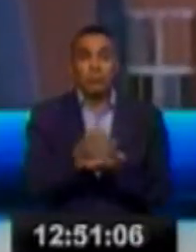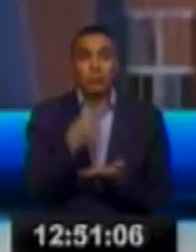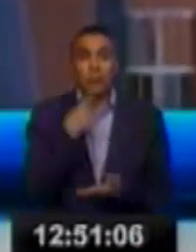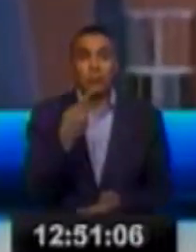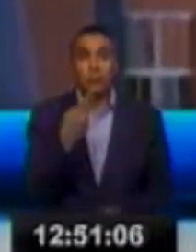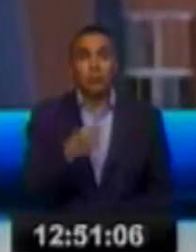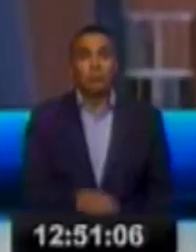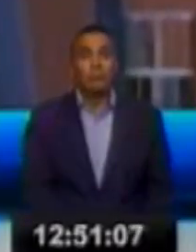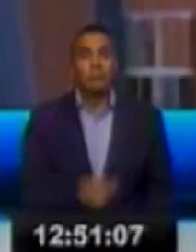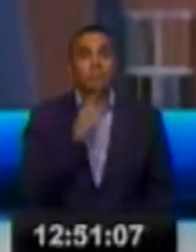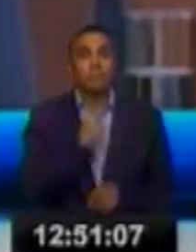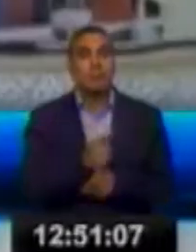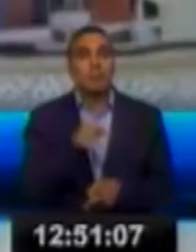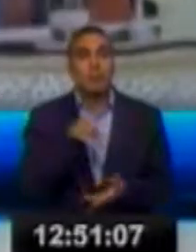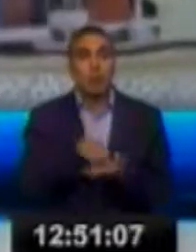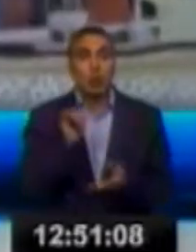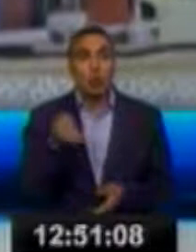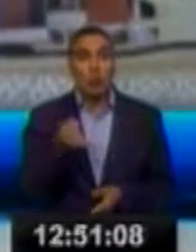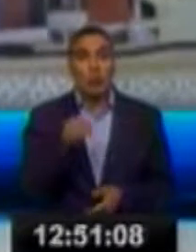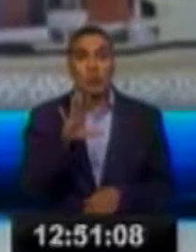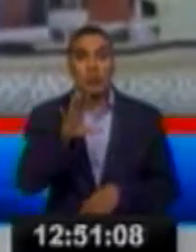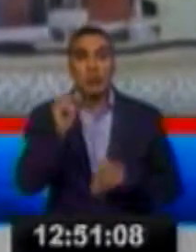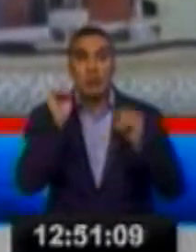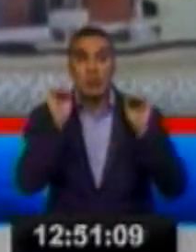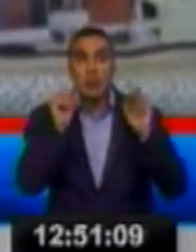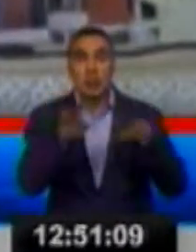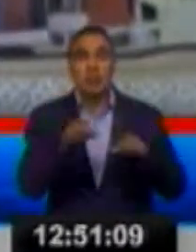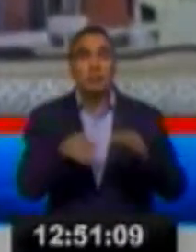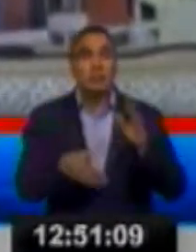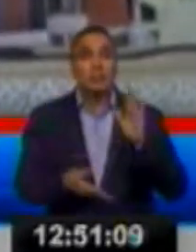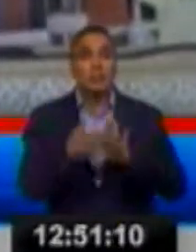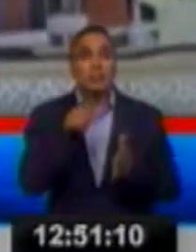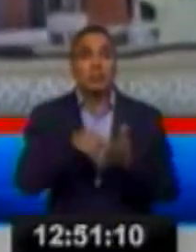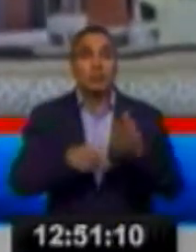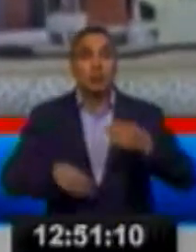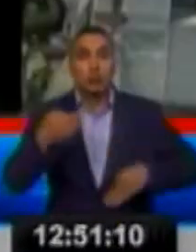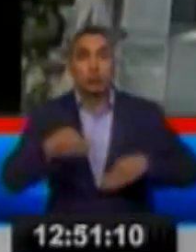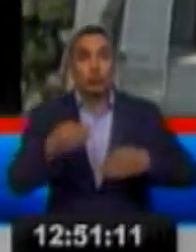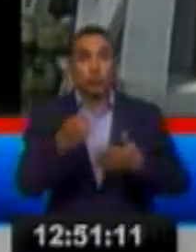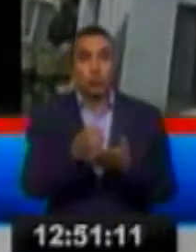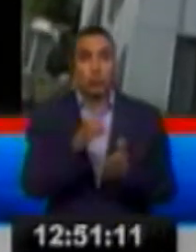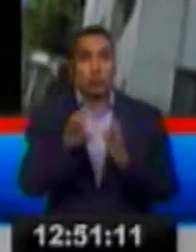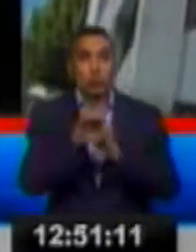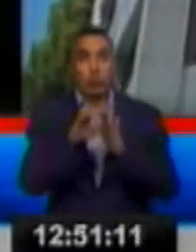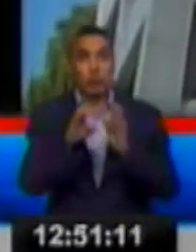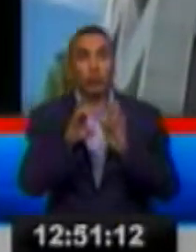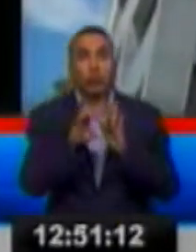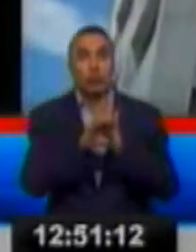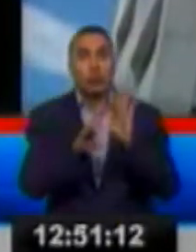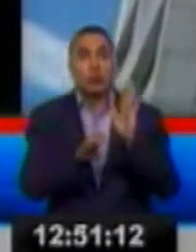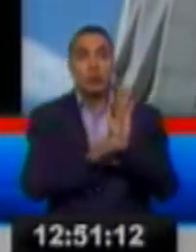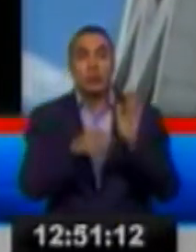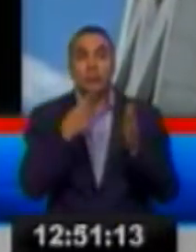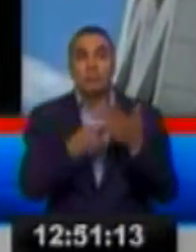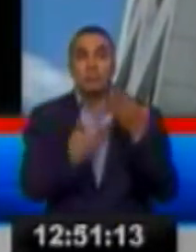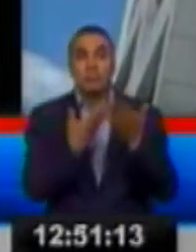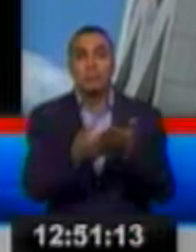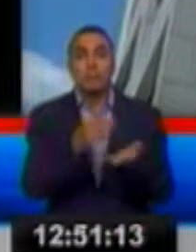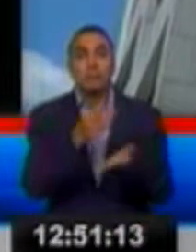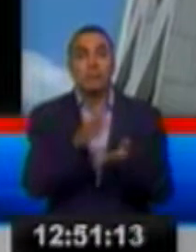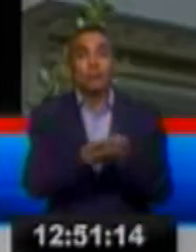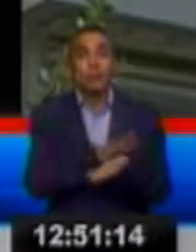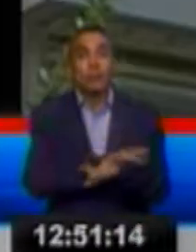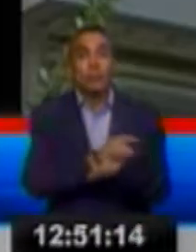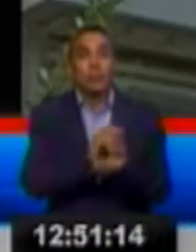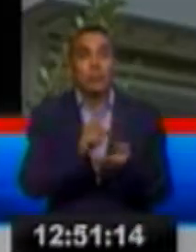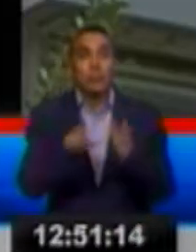quien confirmó que este jueves 5 de septiembre enviará a la Corte Constitucional el proyecto de enmiendas a la Constitución, en el cual se